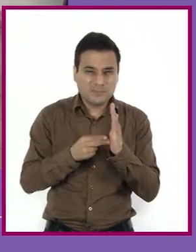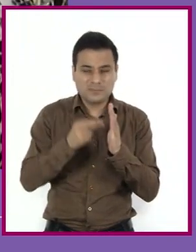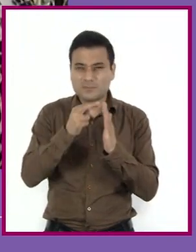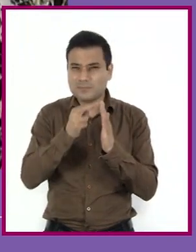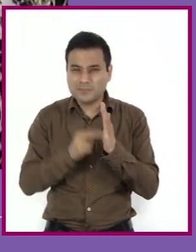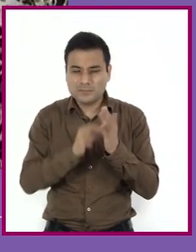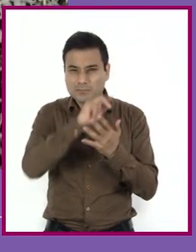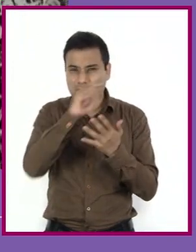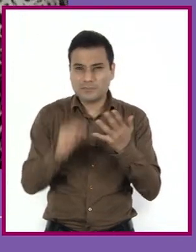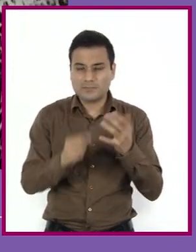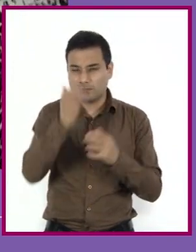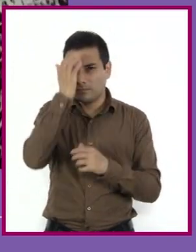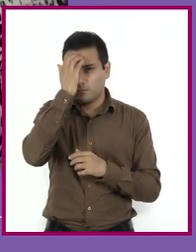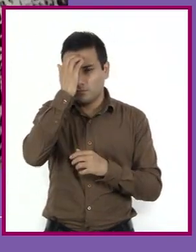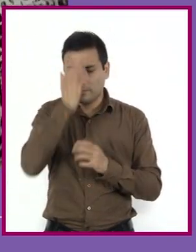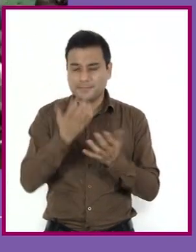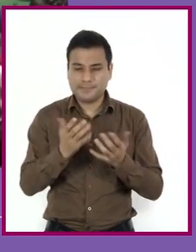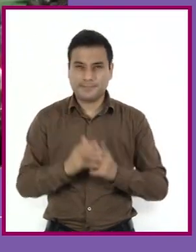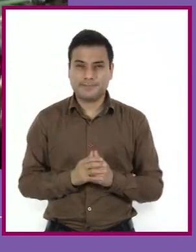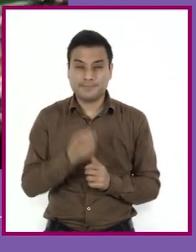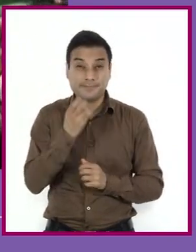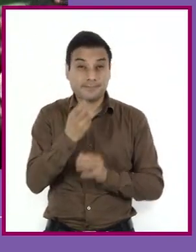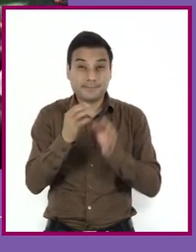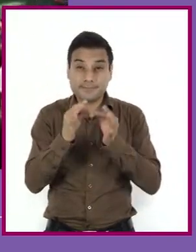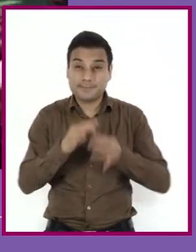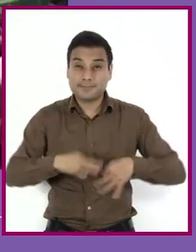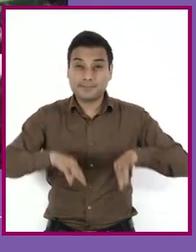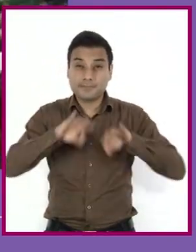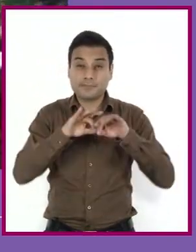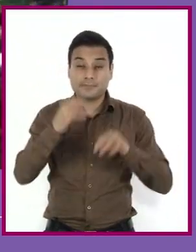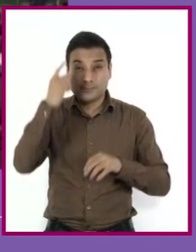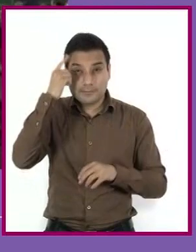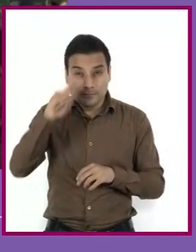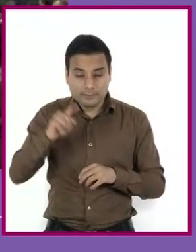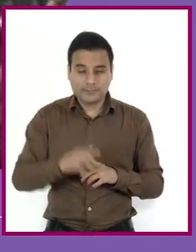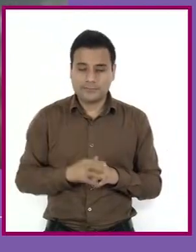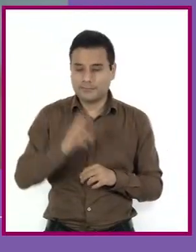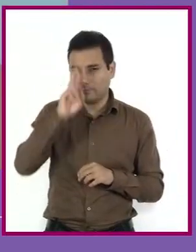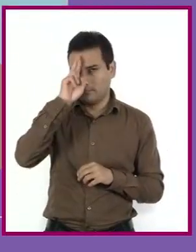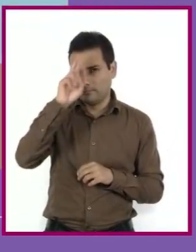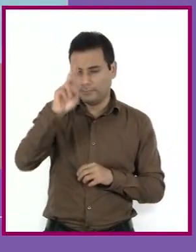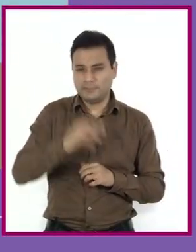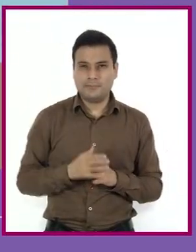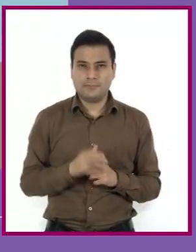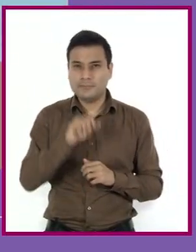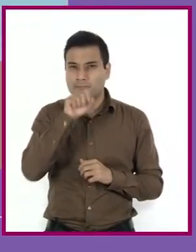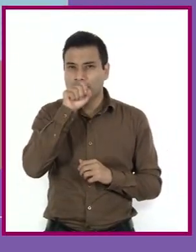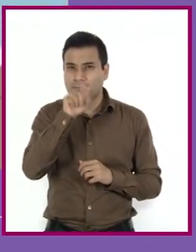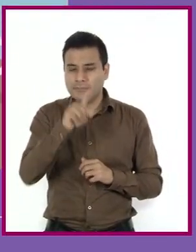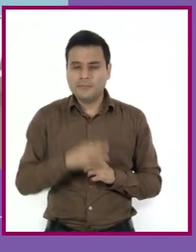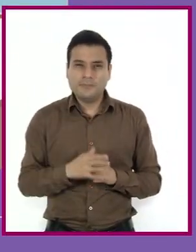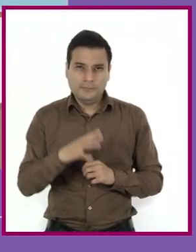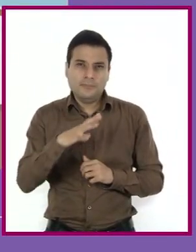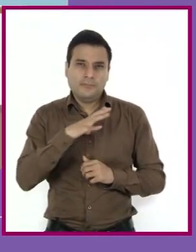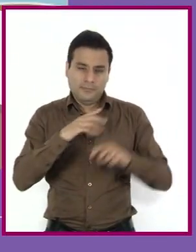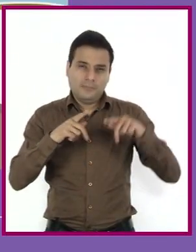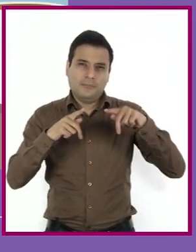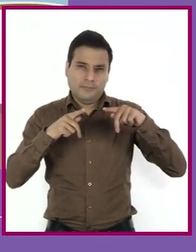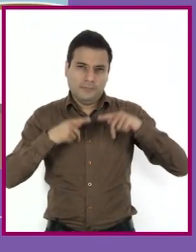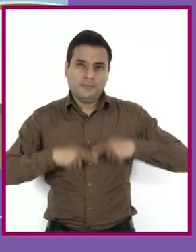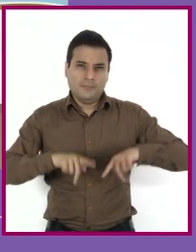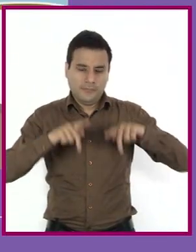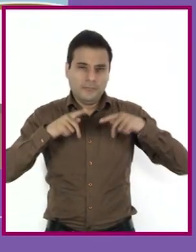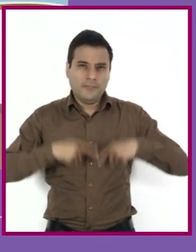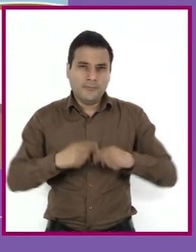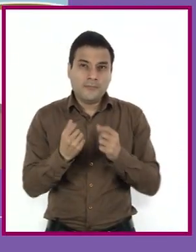reglamentos, ingrediente necesario para que los puedan respetar y cumplir. También hay personas que,